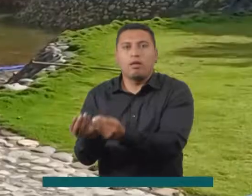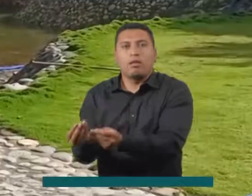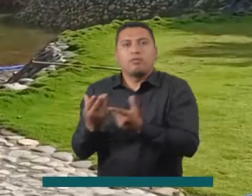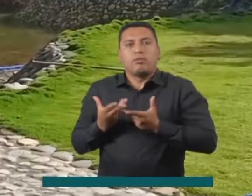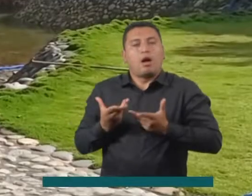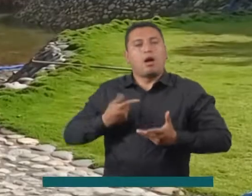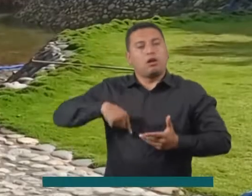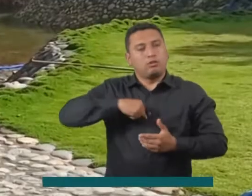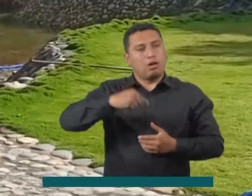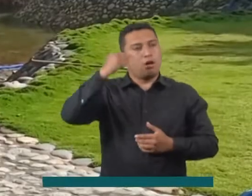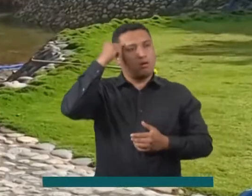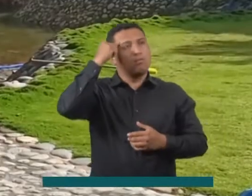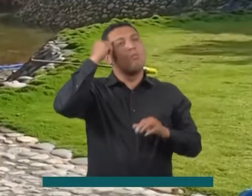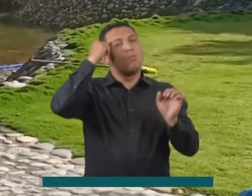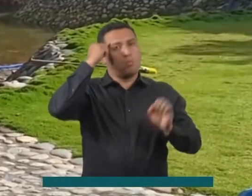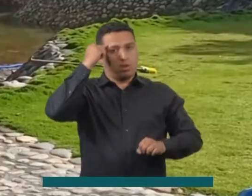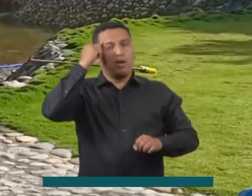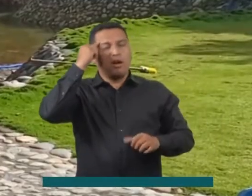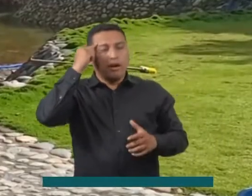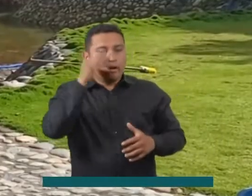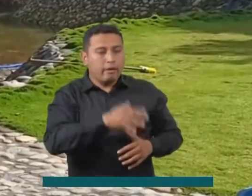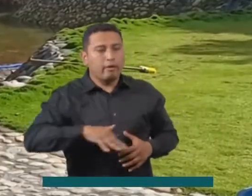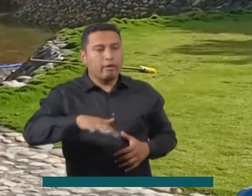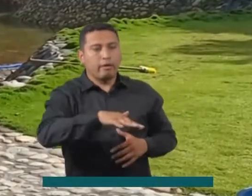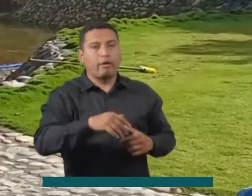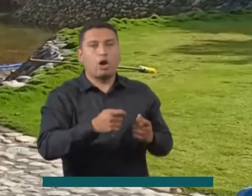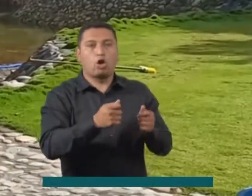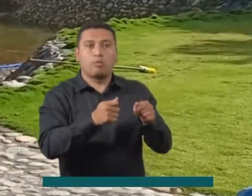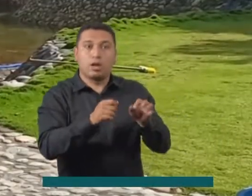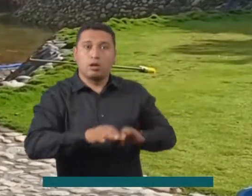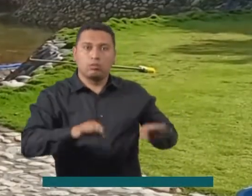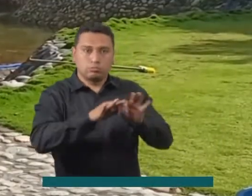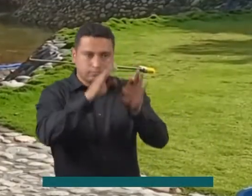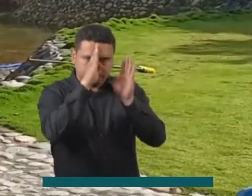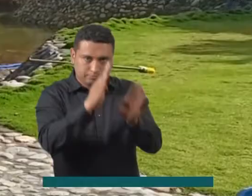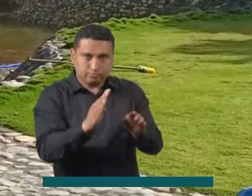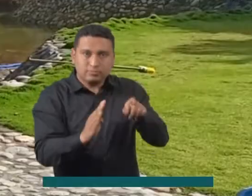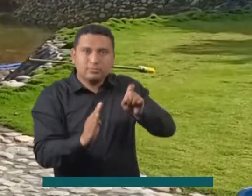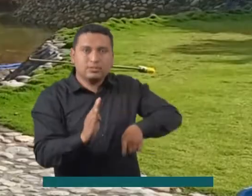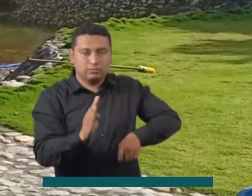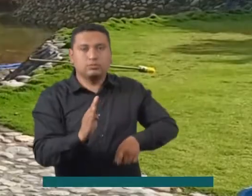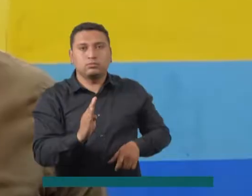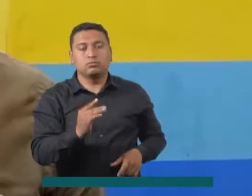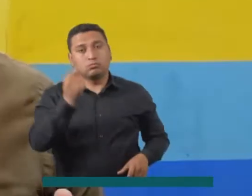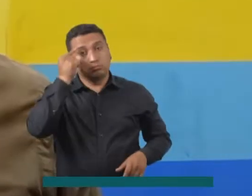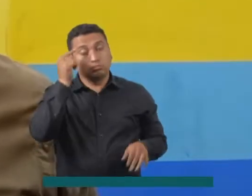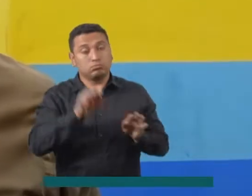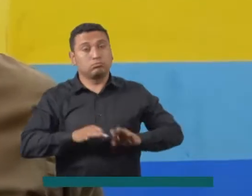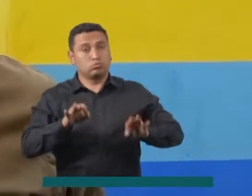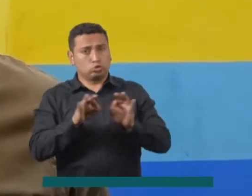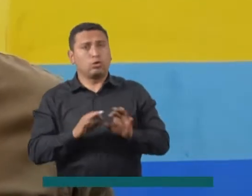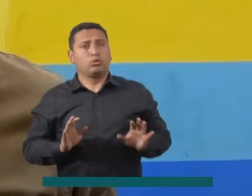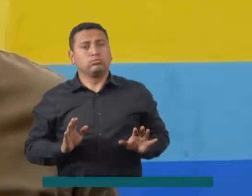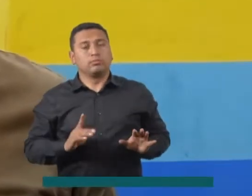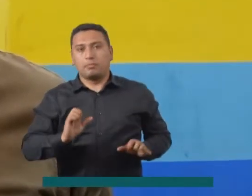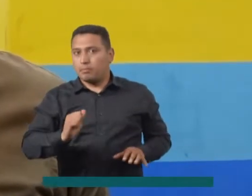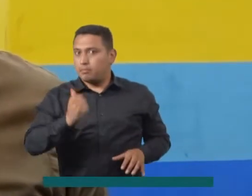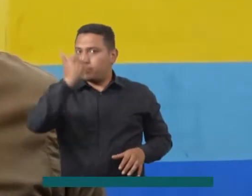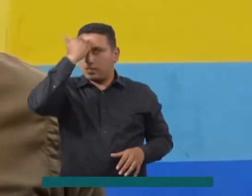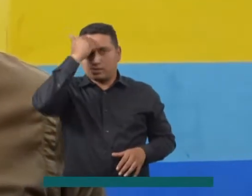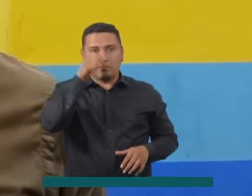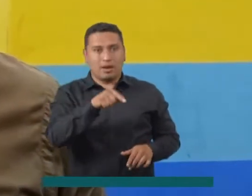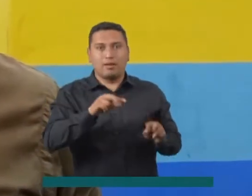nosotros invertir en este importante sector de la economía y potencializarlo no solo como un renglón importante, sino como